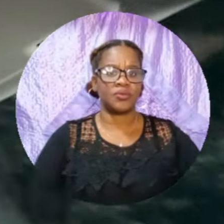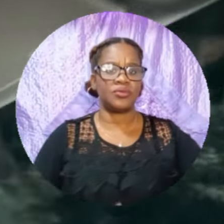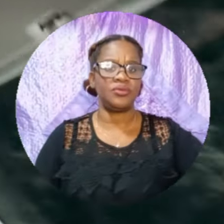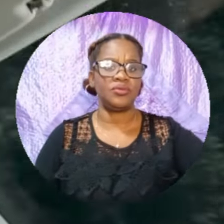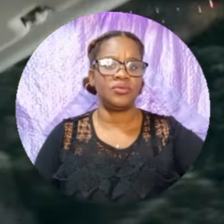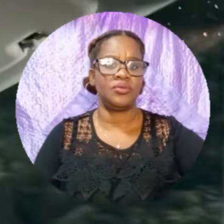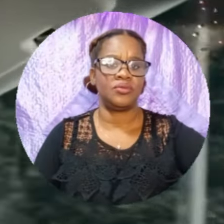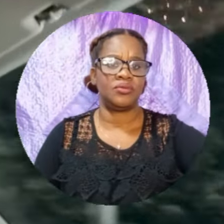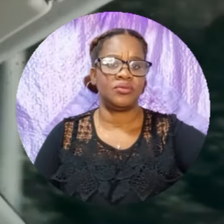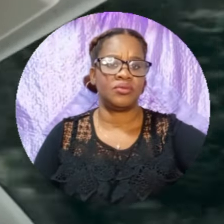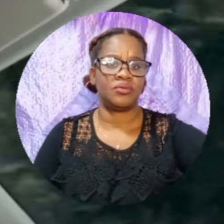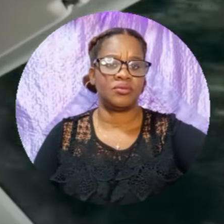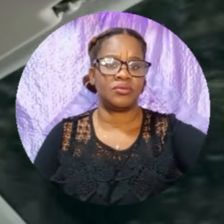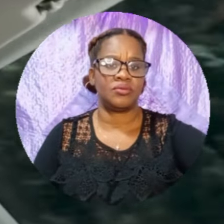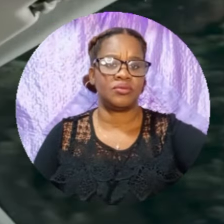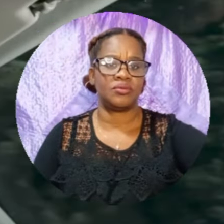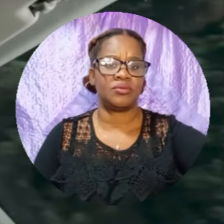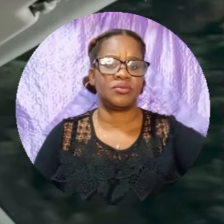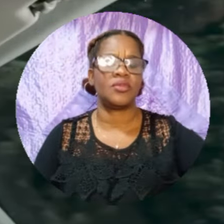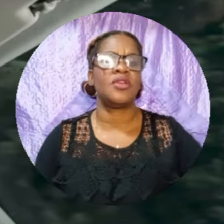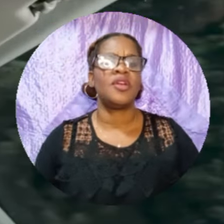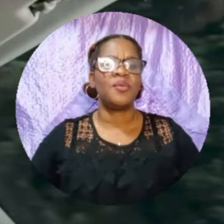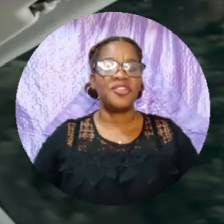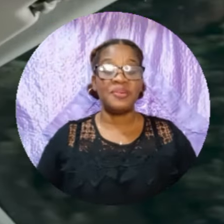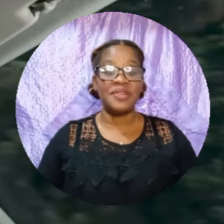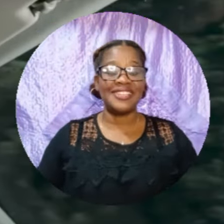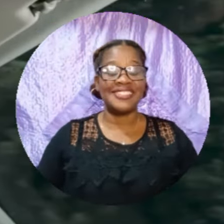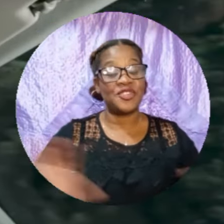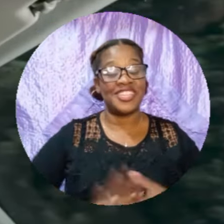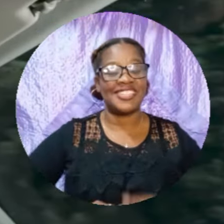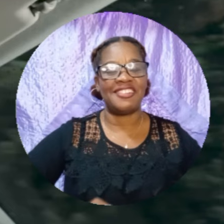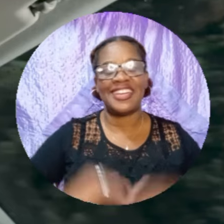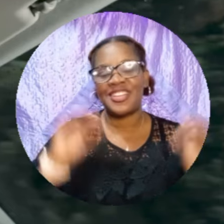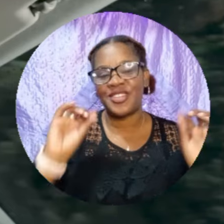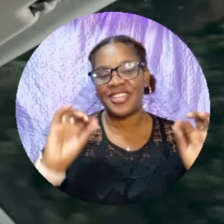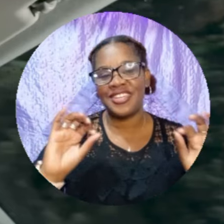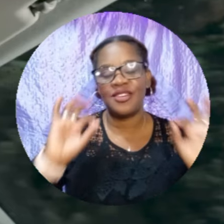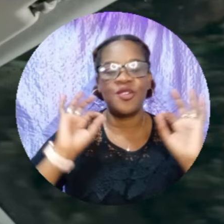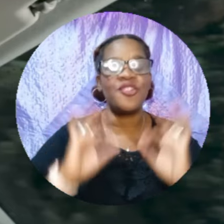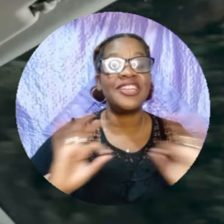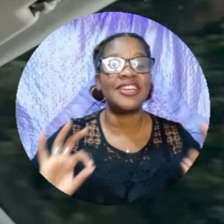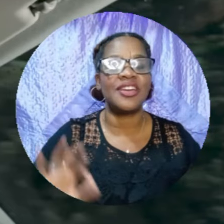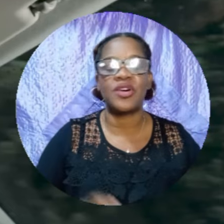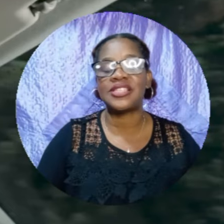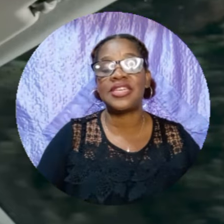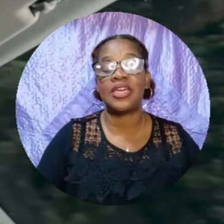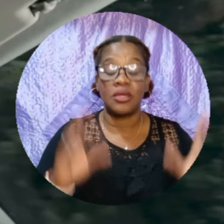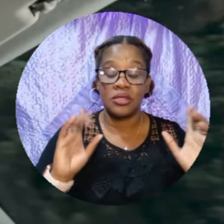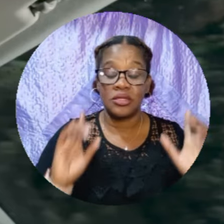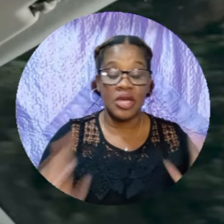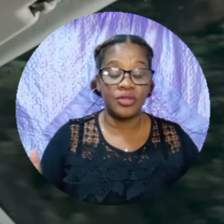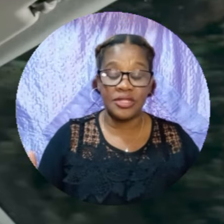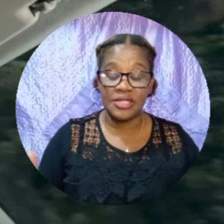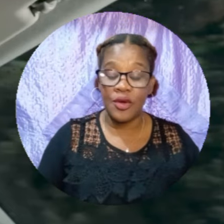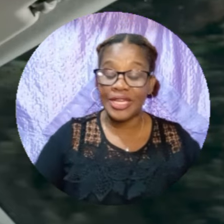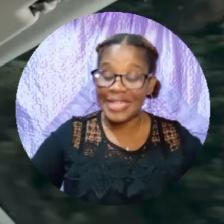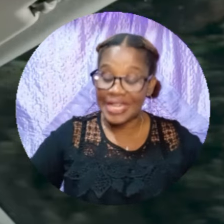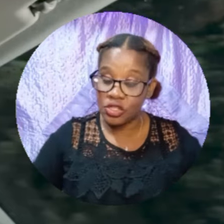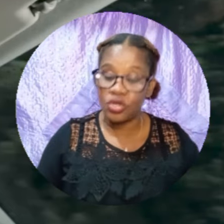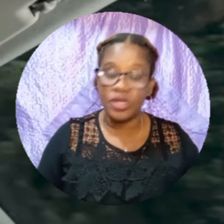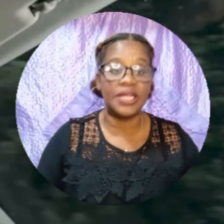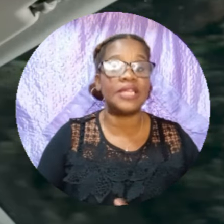¿Y tú? ¿Ya estás ready para la próxima aventura? Bueno, familia, ya ustedes saben, estoy aquí con Andariego, así que ya ustedes